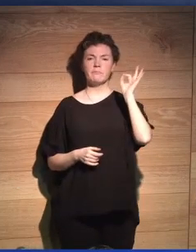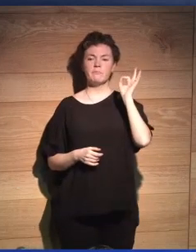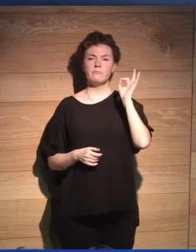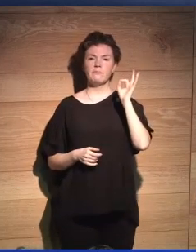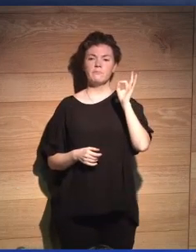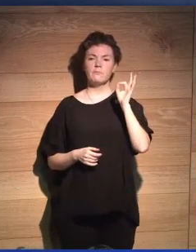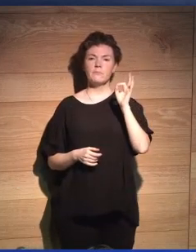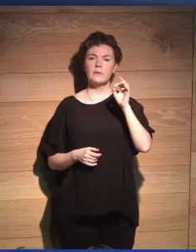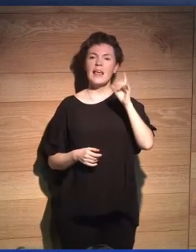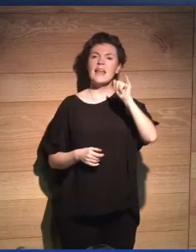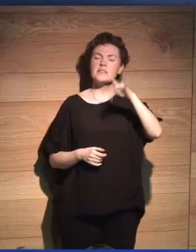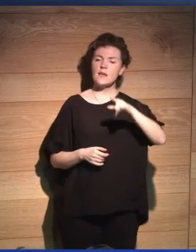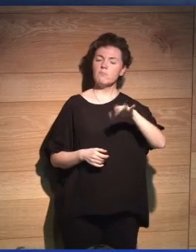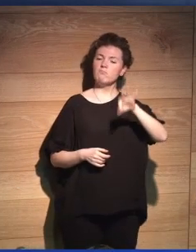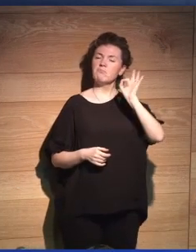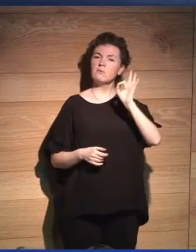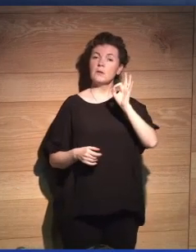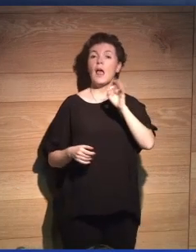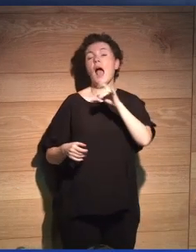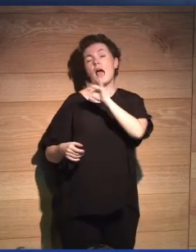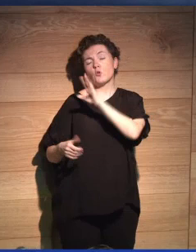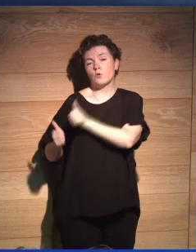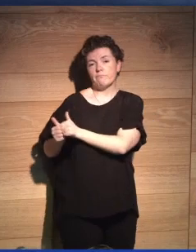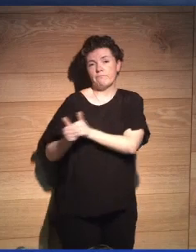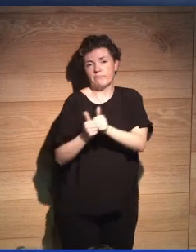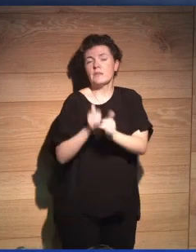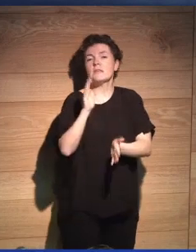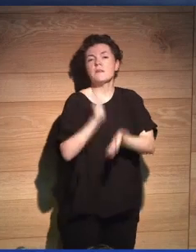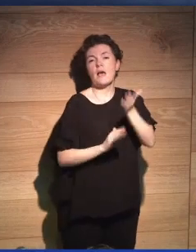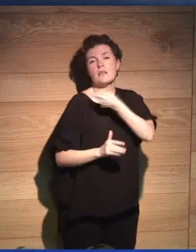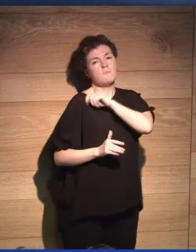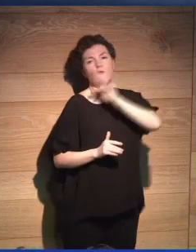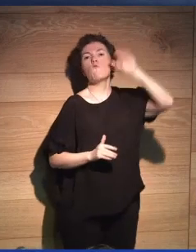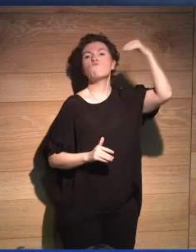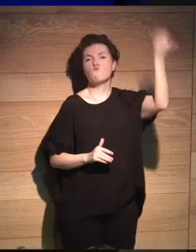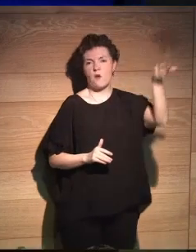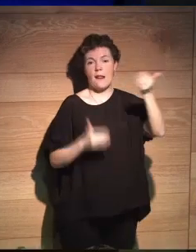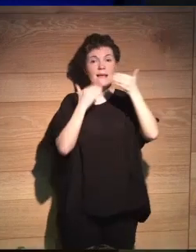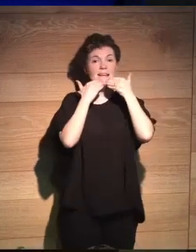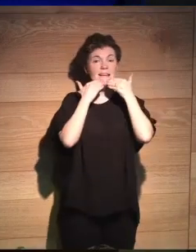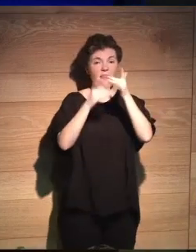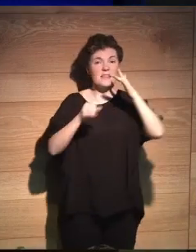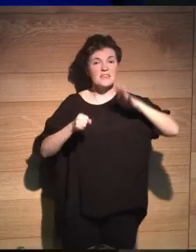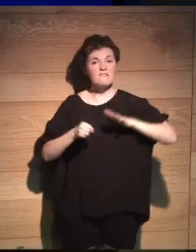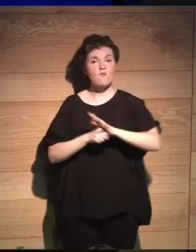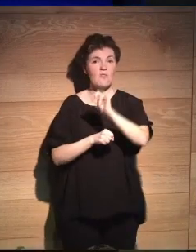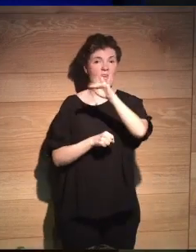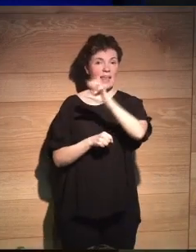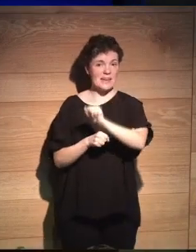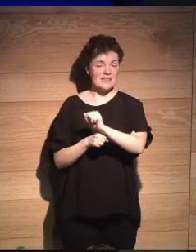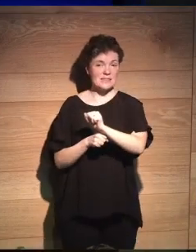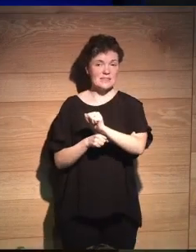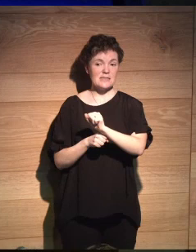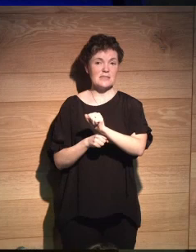que arrastró a Arturo fuera de España. Fue gracias a la influencia de Ilse